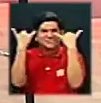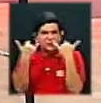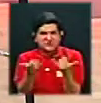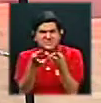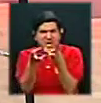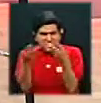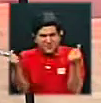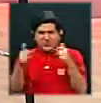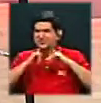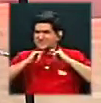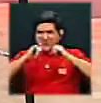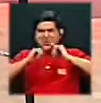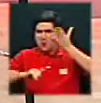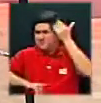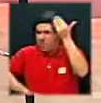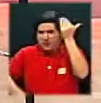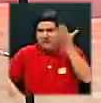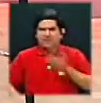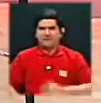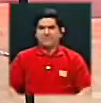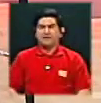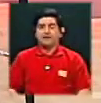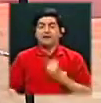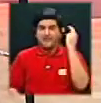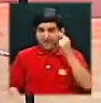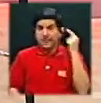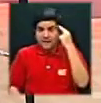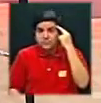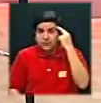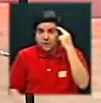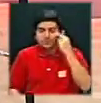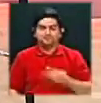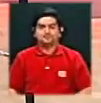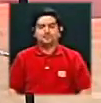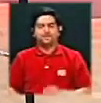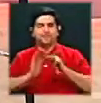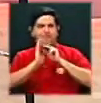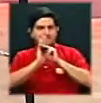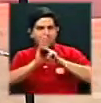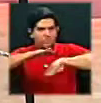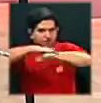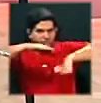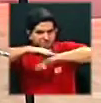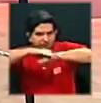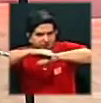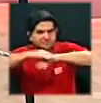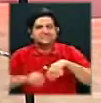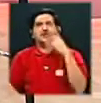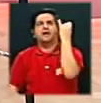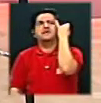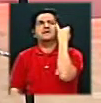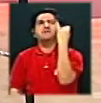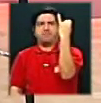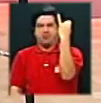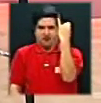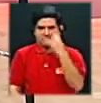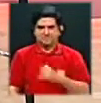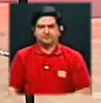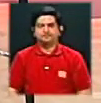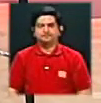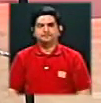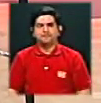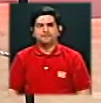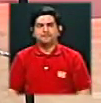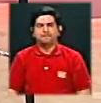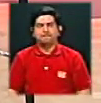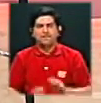produce desigualdad? Porque el modelo se ha fundamentado en la idea de...